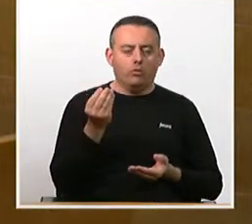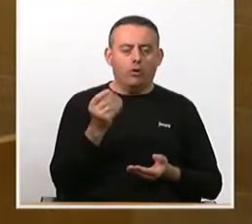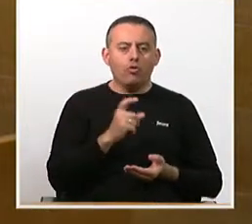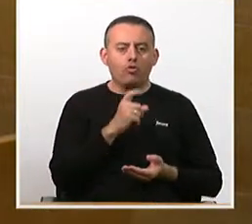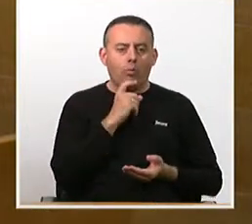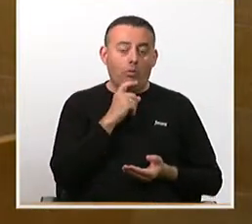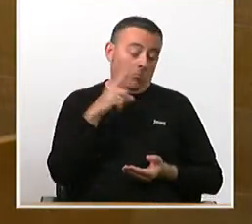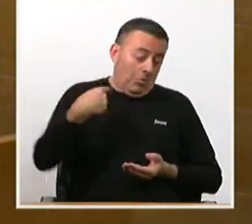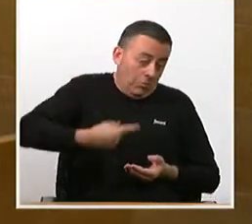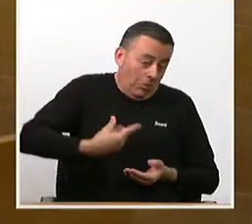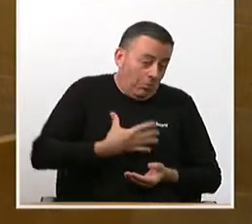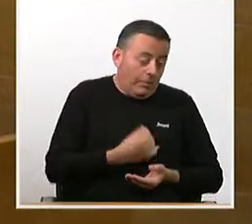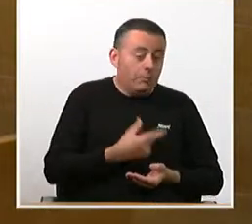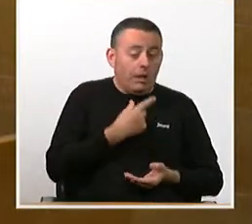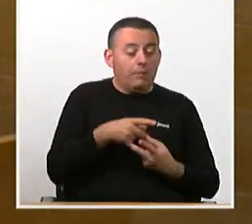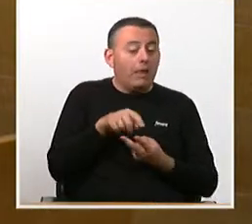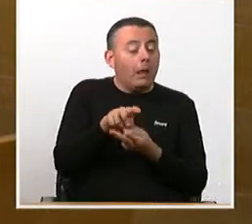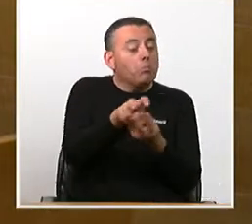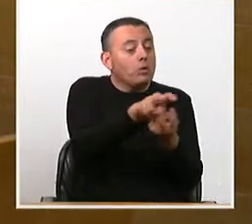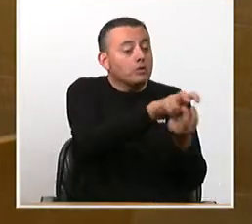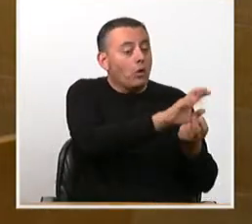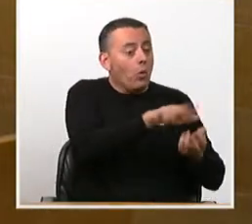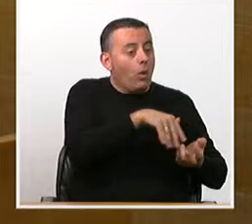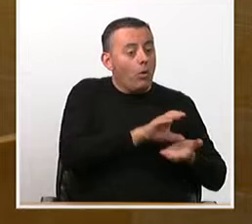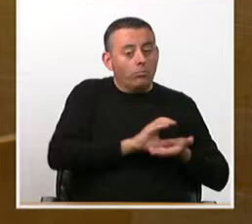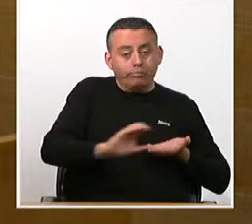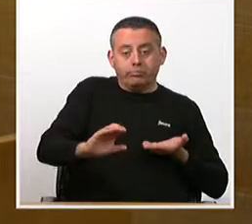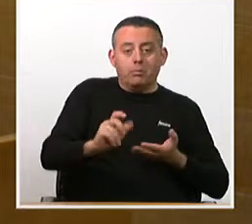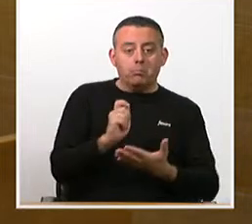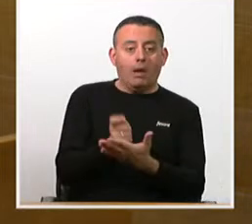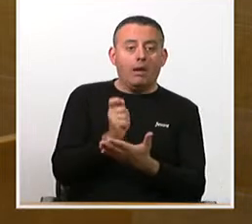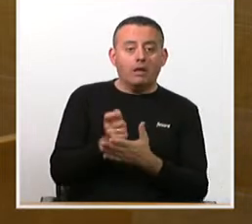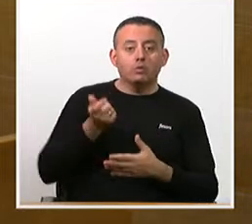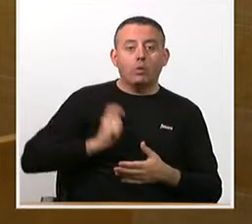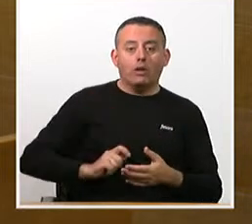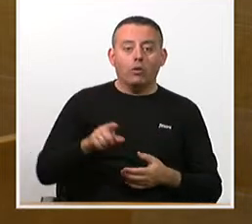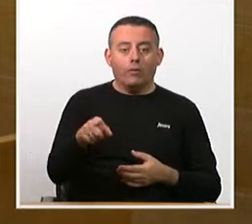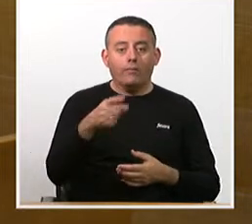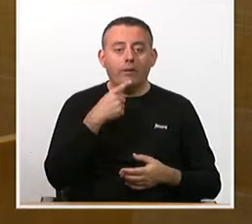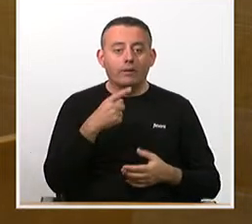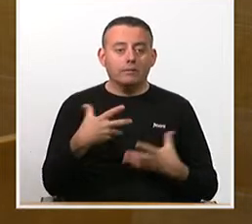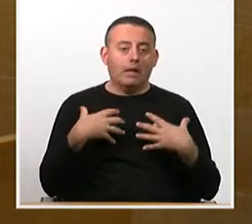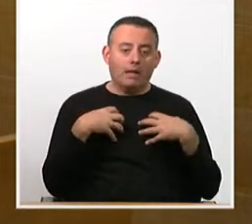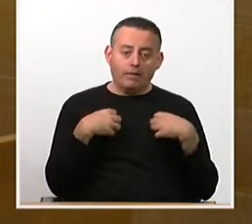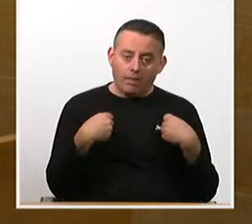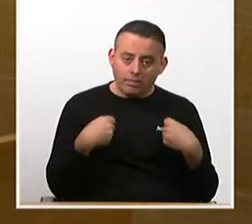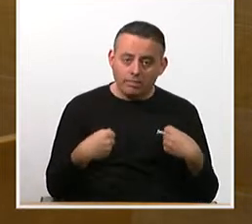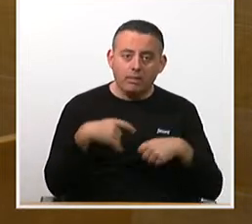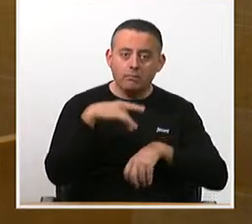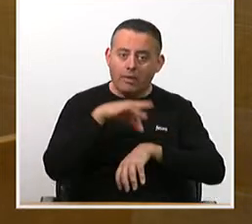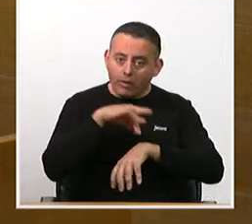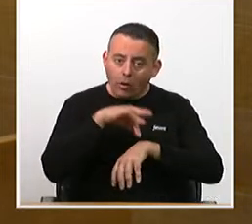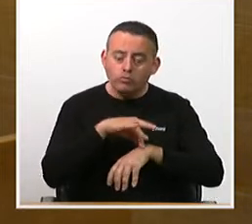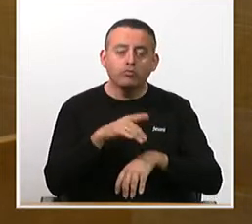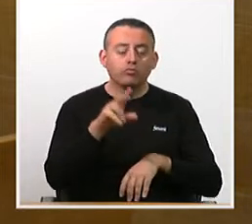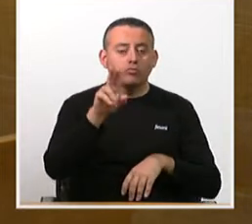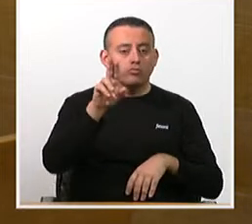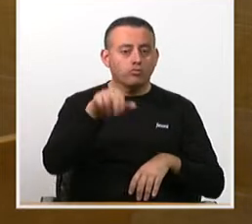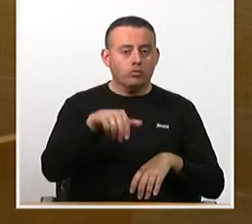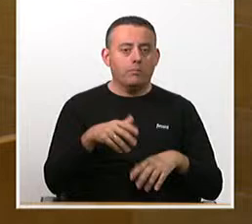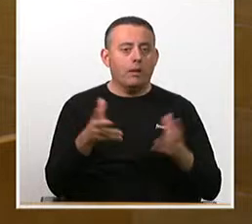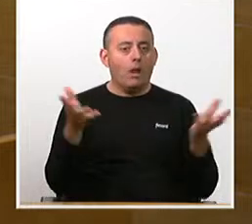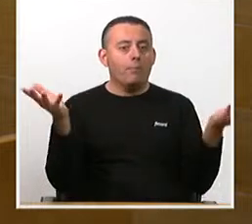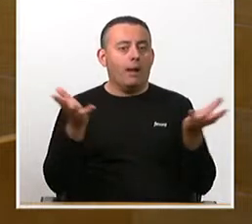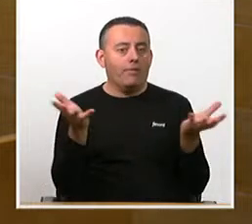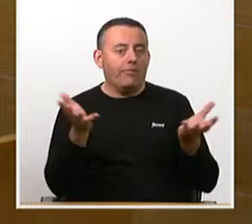especialmente en sanidad en emergencias en capacidad de reacción en las competencias de interior etcétera no estoy absolutamente de acuerdo con usted si quiere